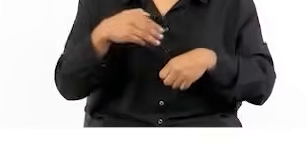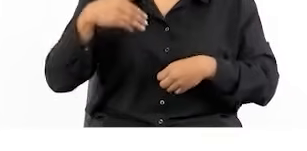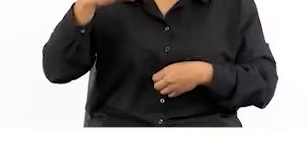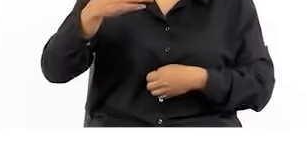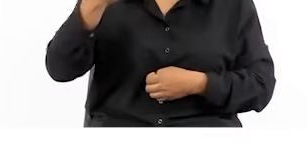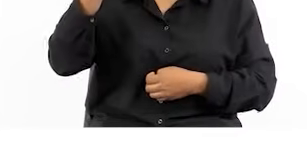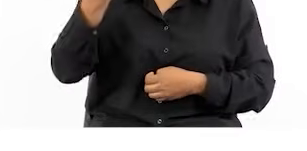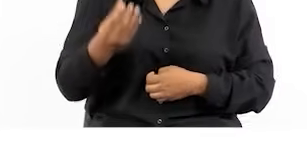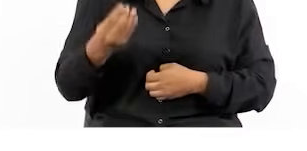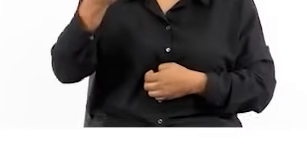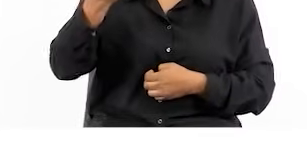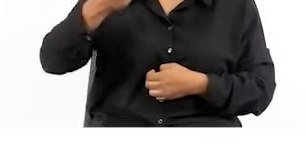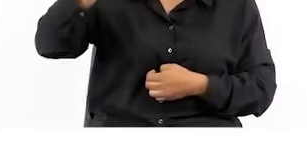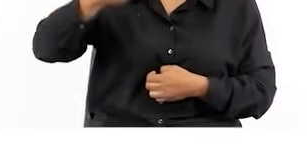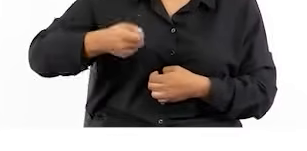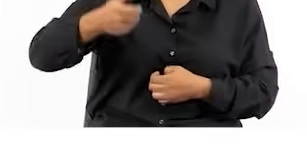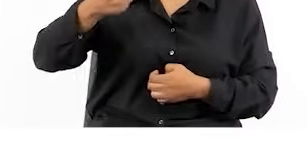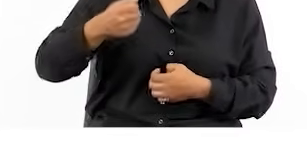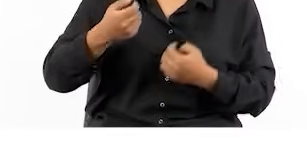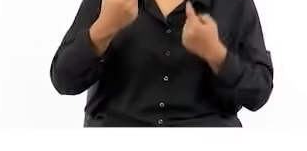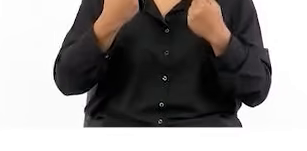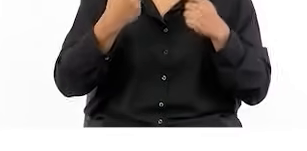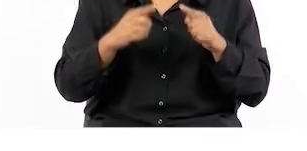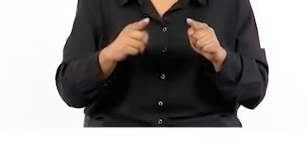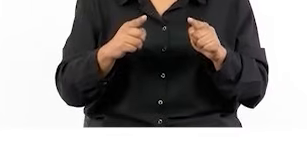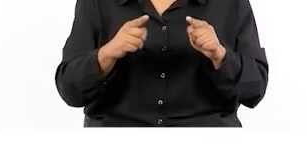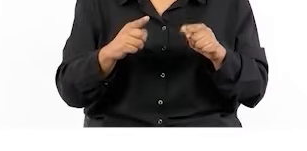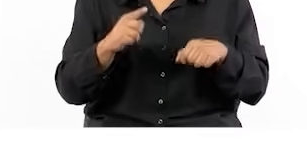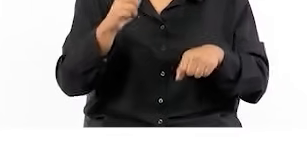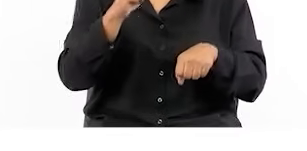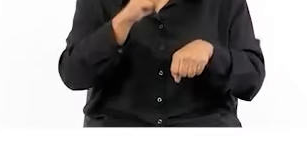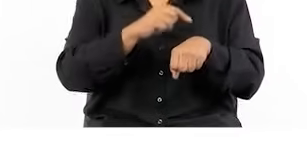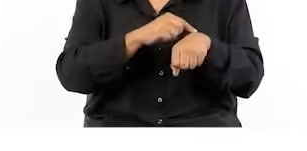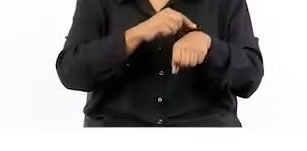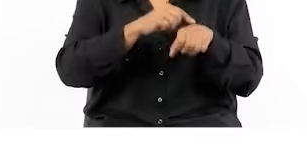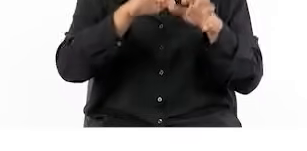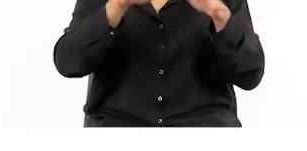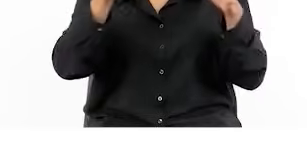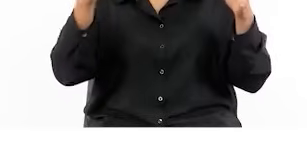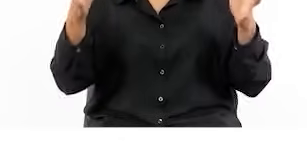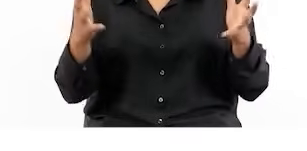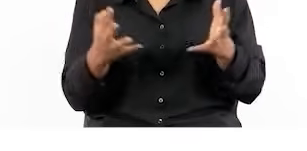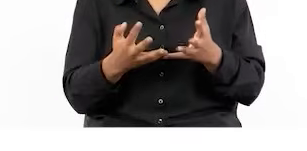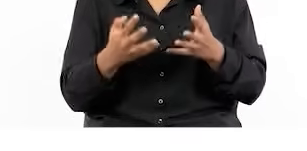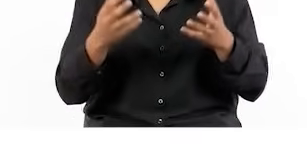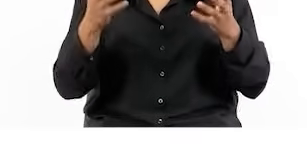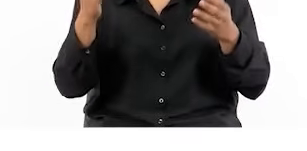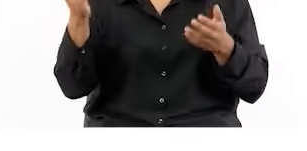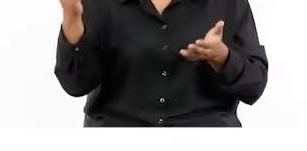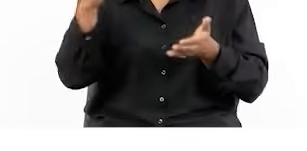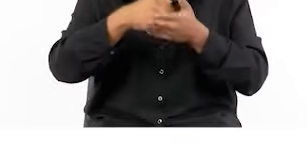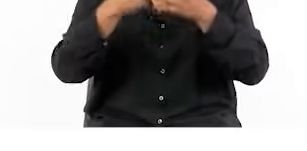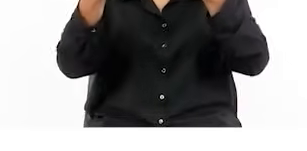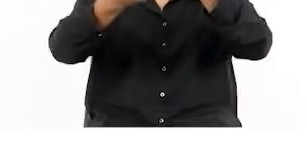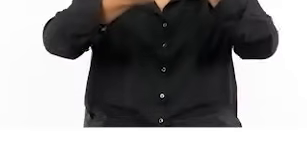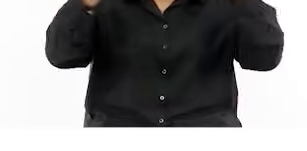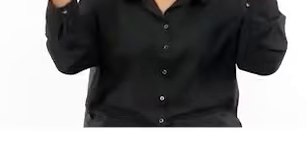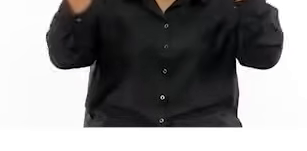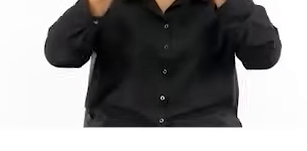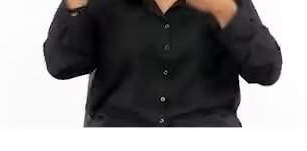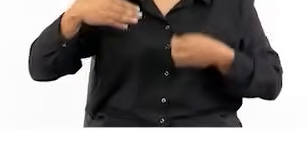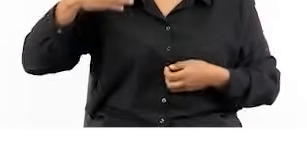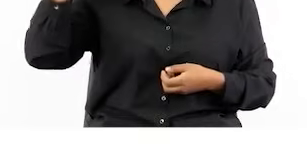que medimos el tiempo en años, días, meses, pero al hablar de la escala del tiempo geológica que